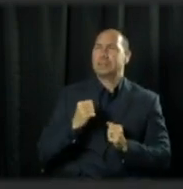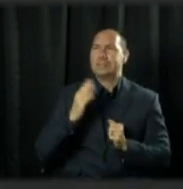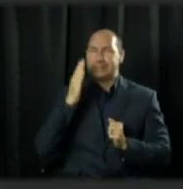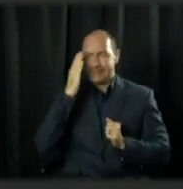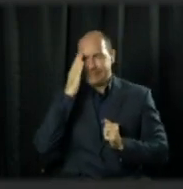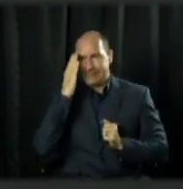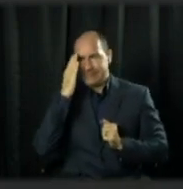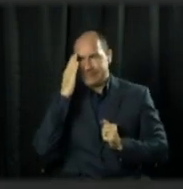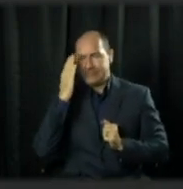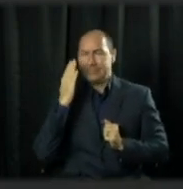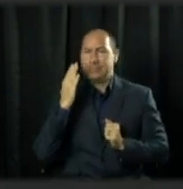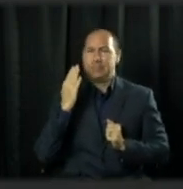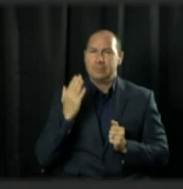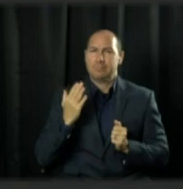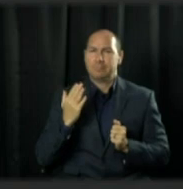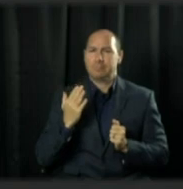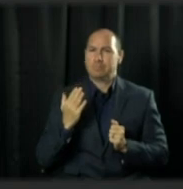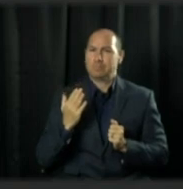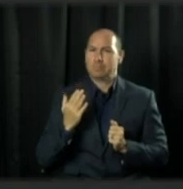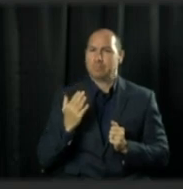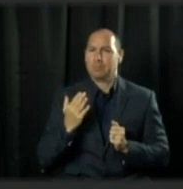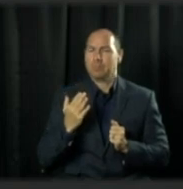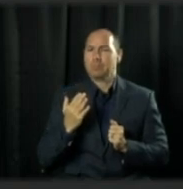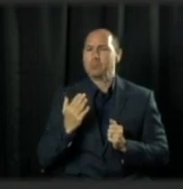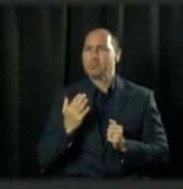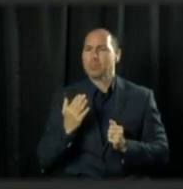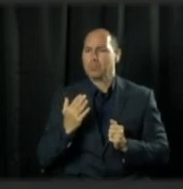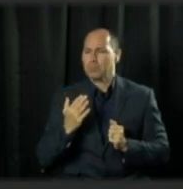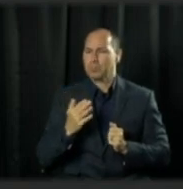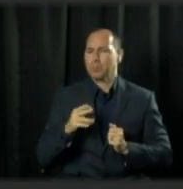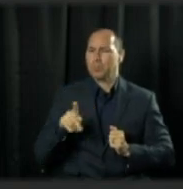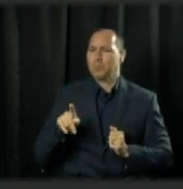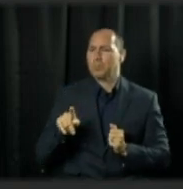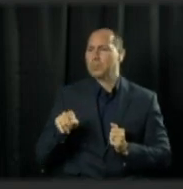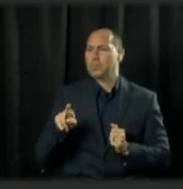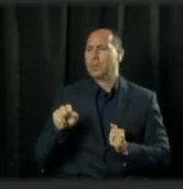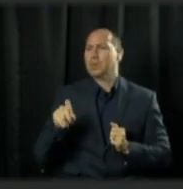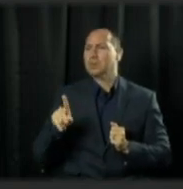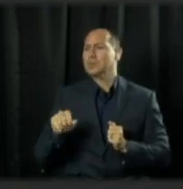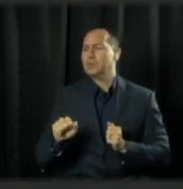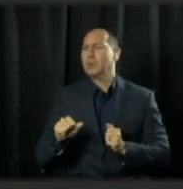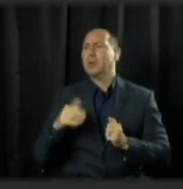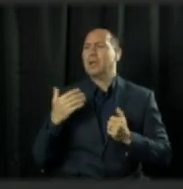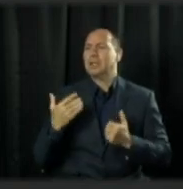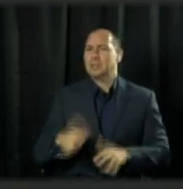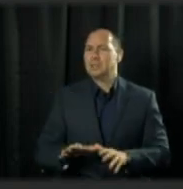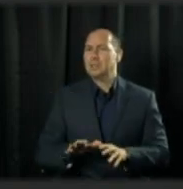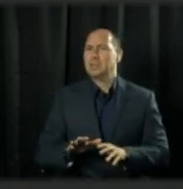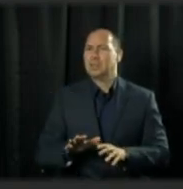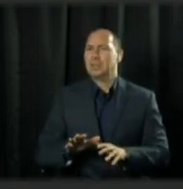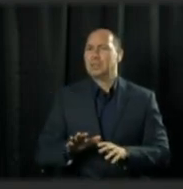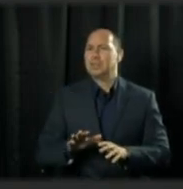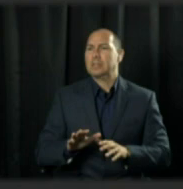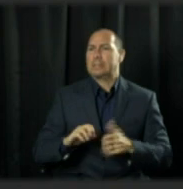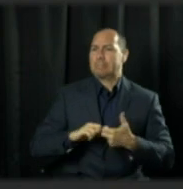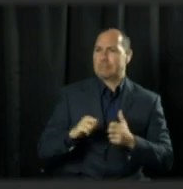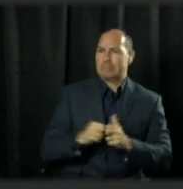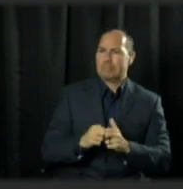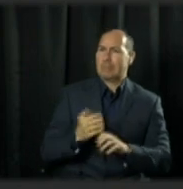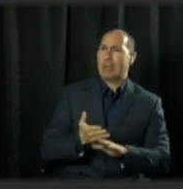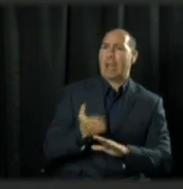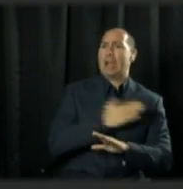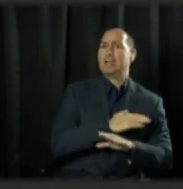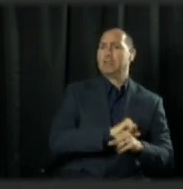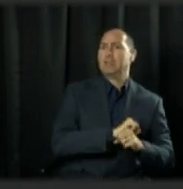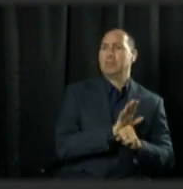sabe, la RCA ya tenía un plan. Se opuso un plan que